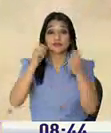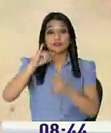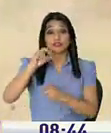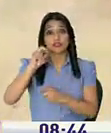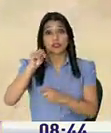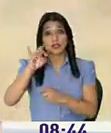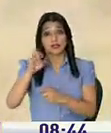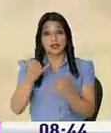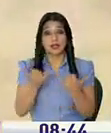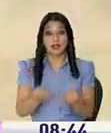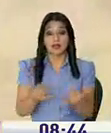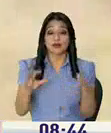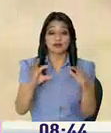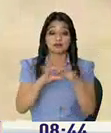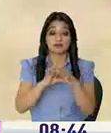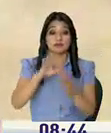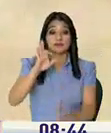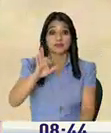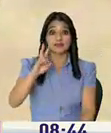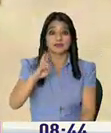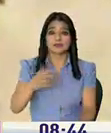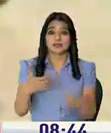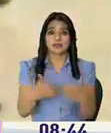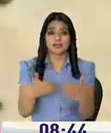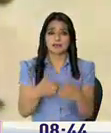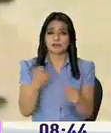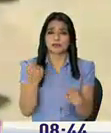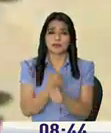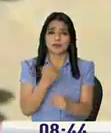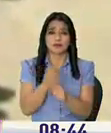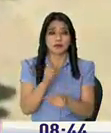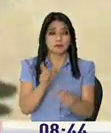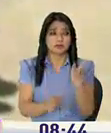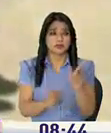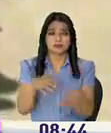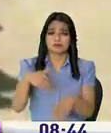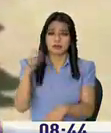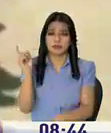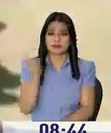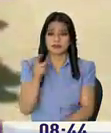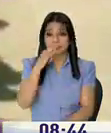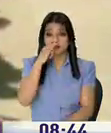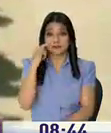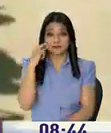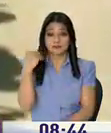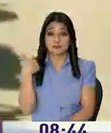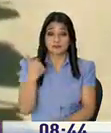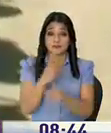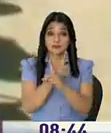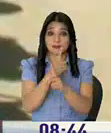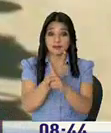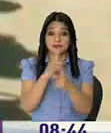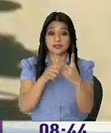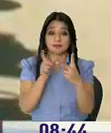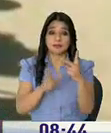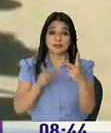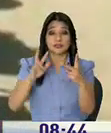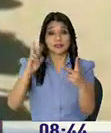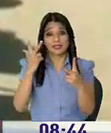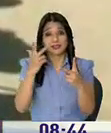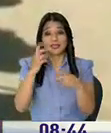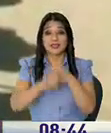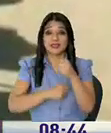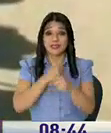TVC. Hemos hecho un equipo de trabajo en favor de los más vulnerables, niños con discapacidad, adultos mayores con